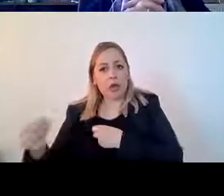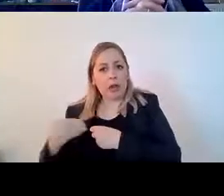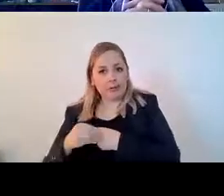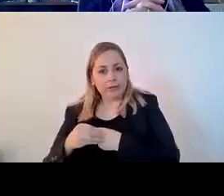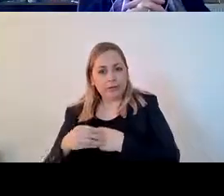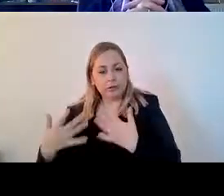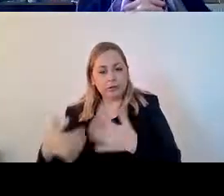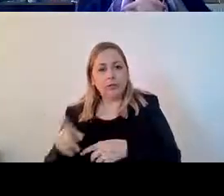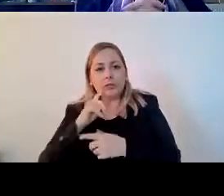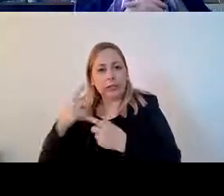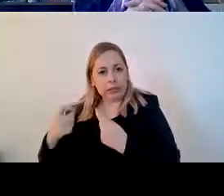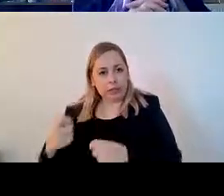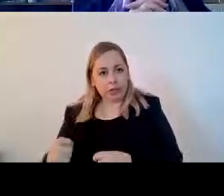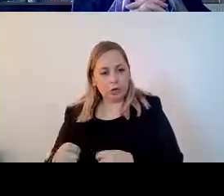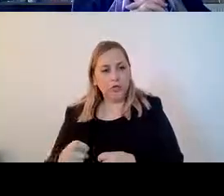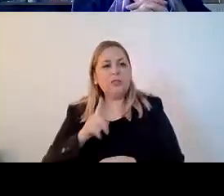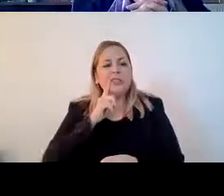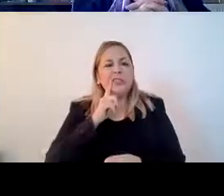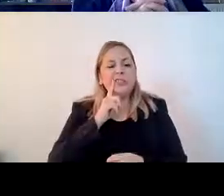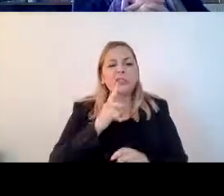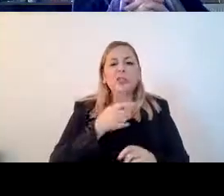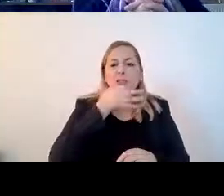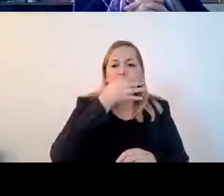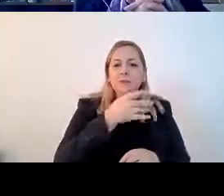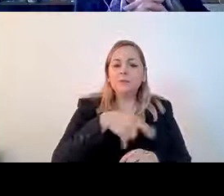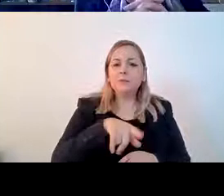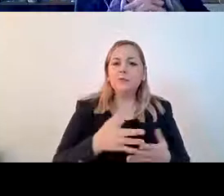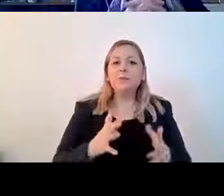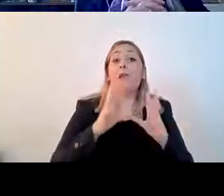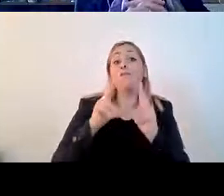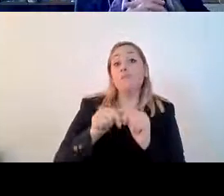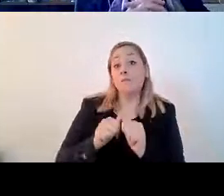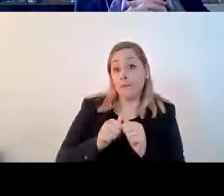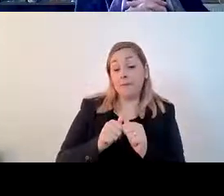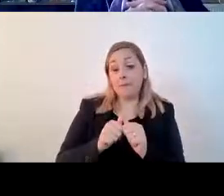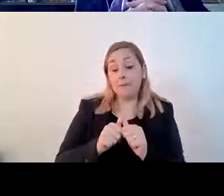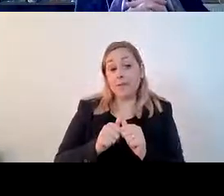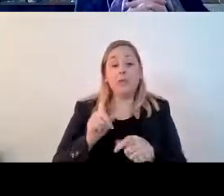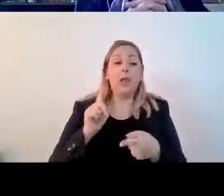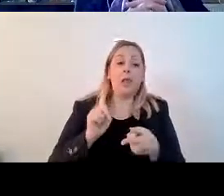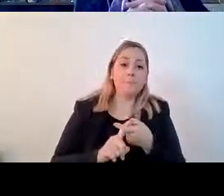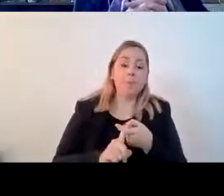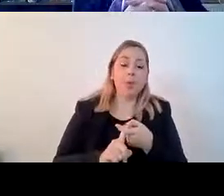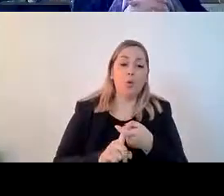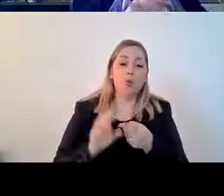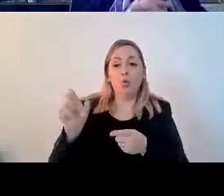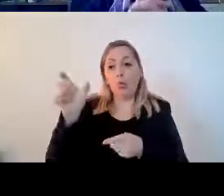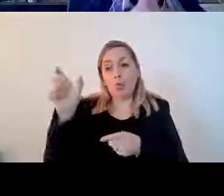diagnóstico. ¿Quiénes los refieren? La familia, ya sea la esposa o el cuidador, el médico